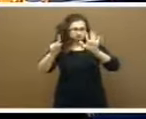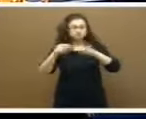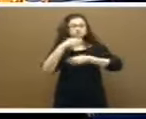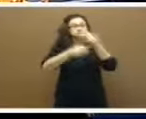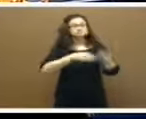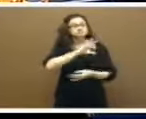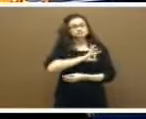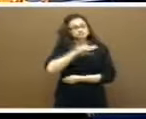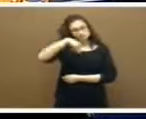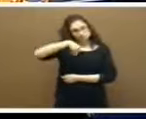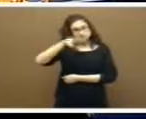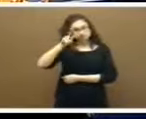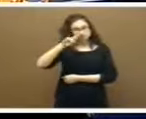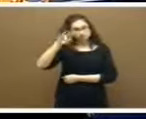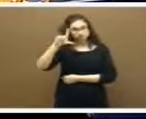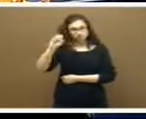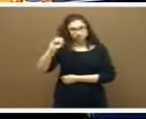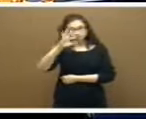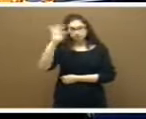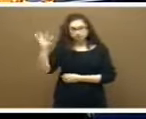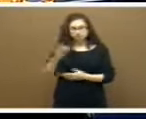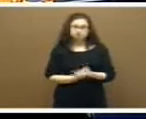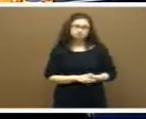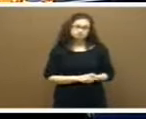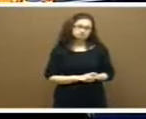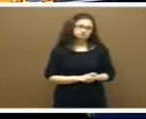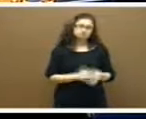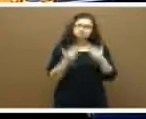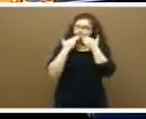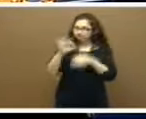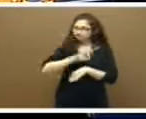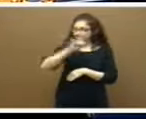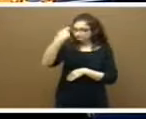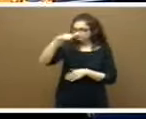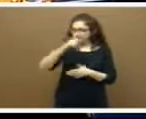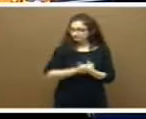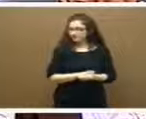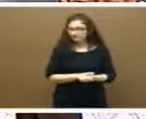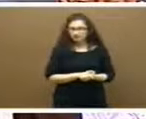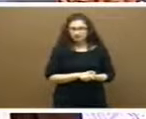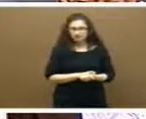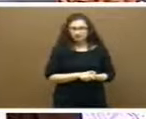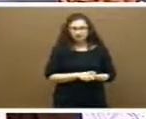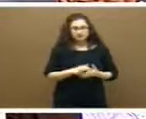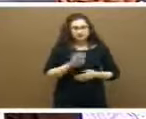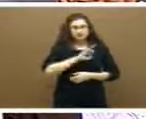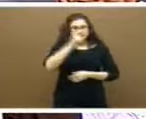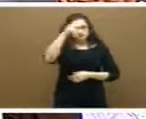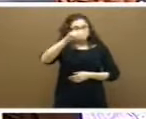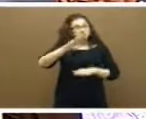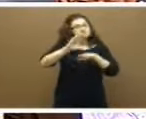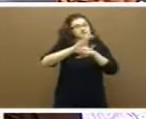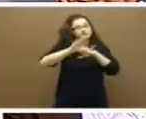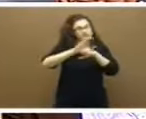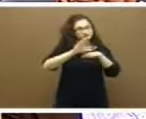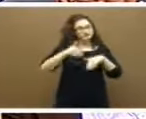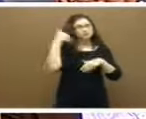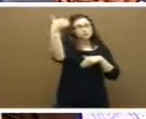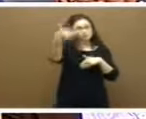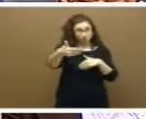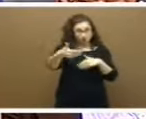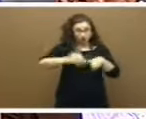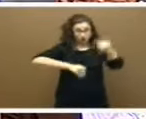señora Murillo. Murillo, que tiene la palabra. Gracias, señor presidente. Señor consejero, ¿cuándo va a convocarse